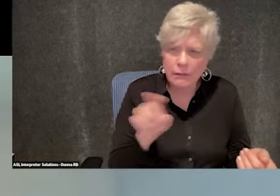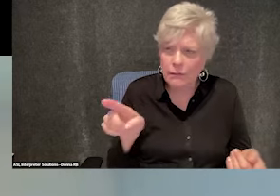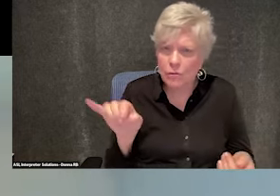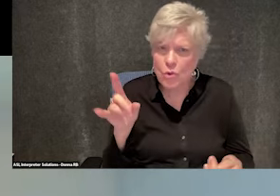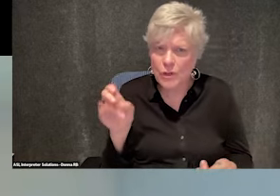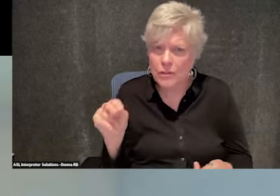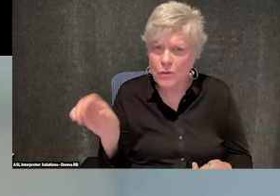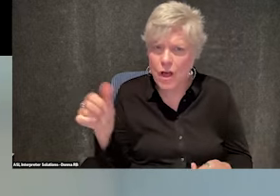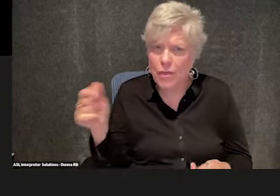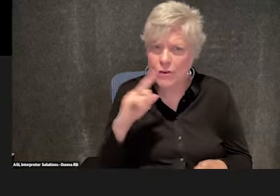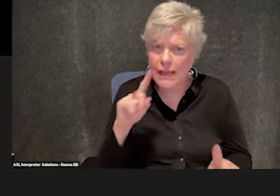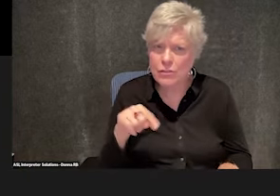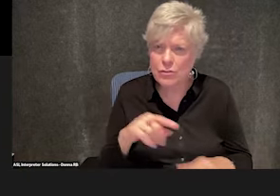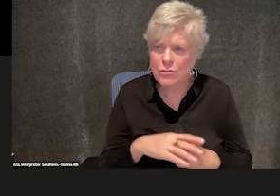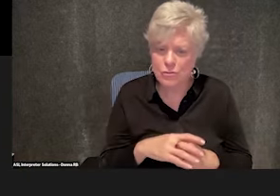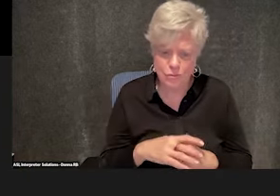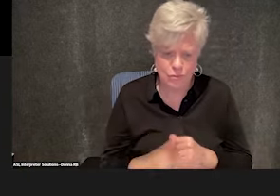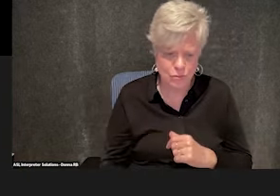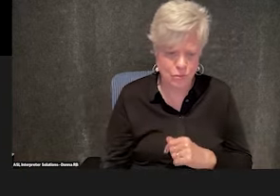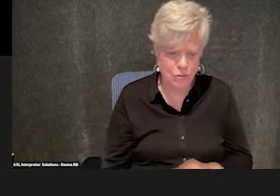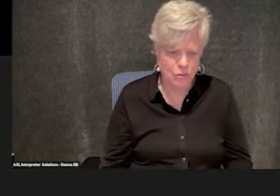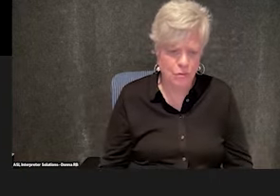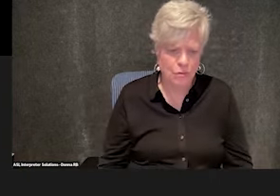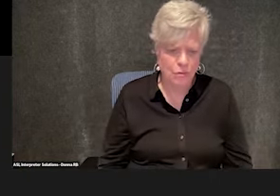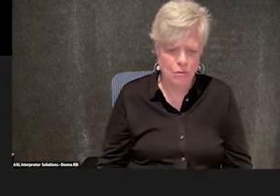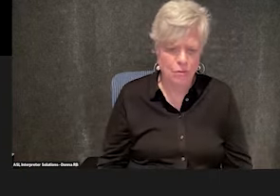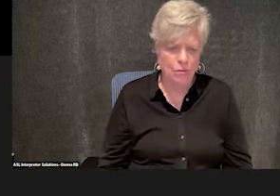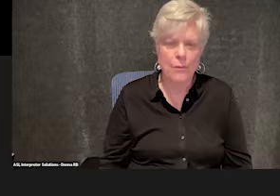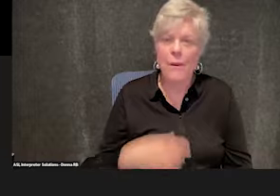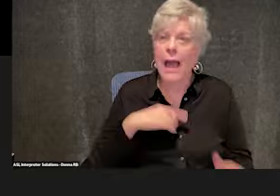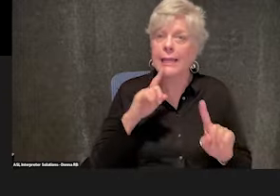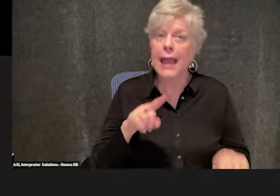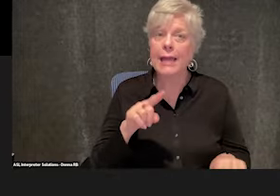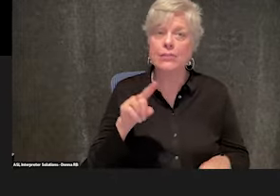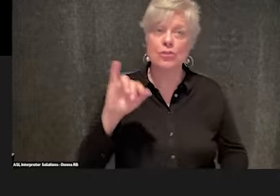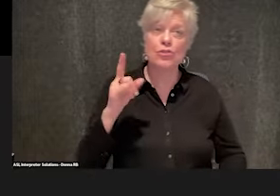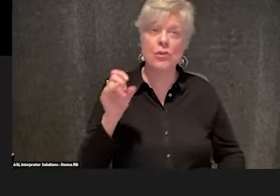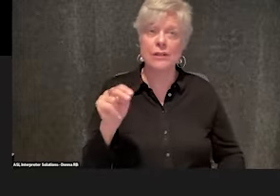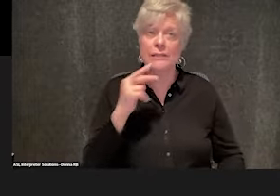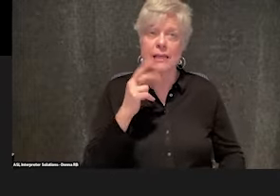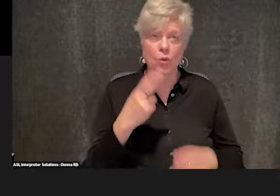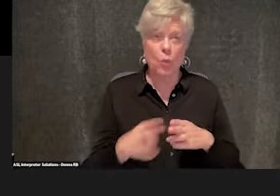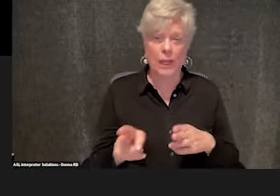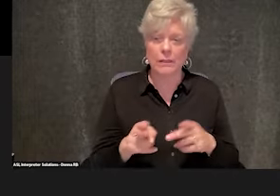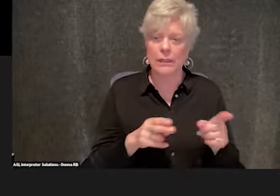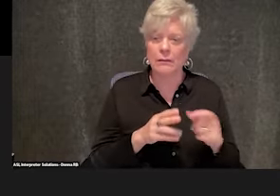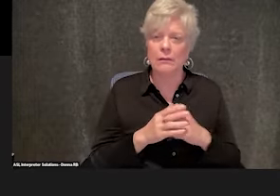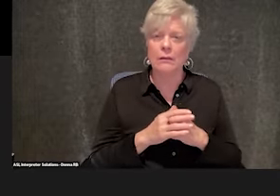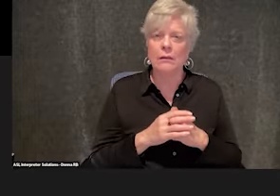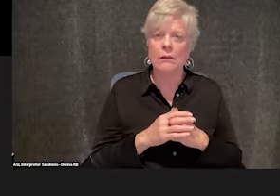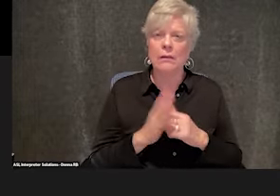eso. También para hablar lo que dijo Patty. Yo,